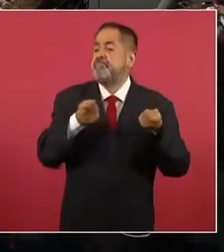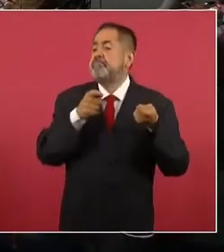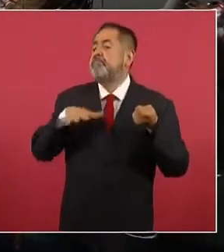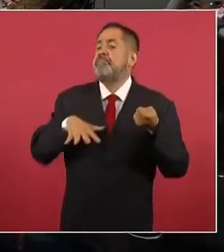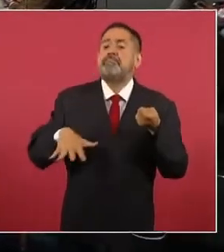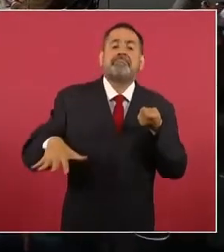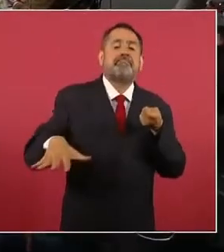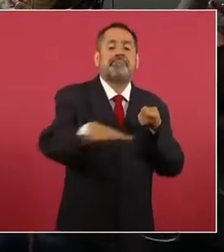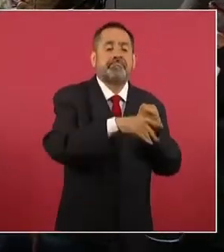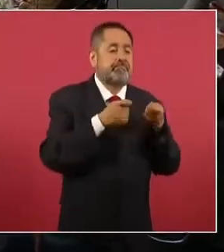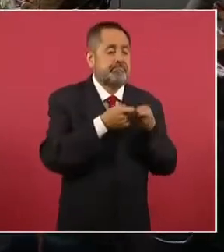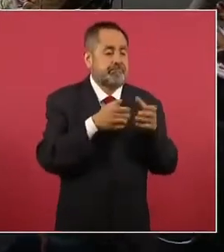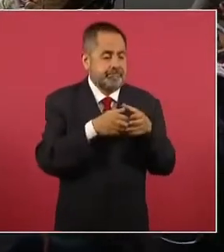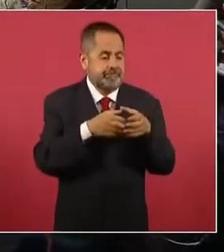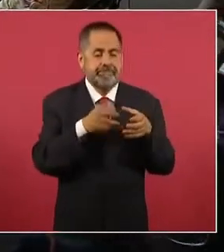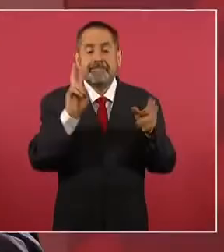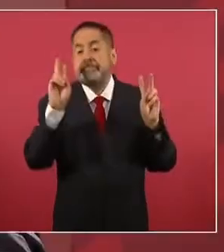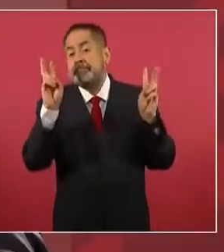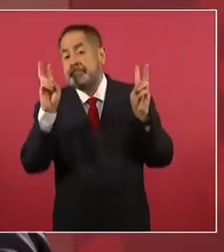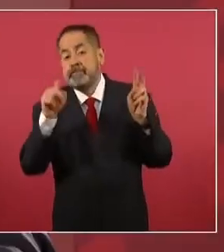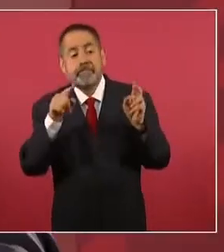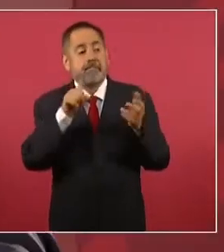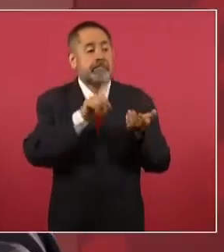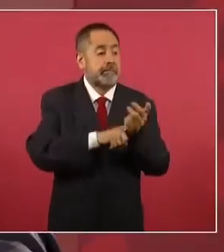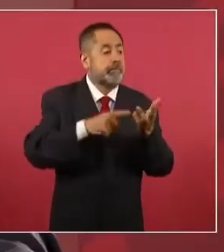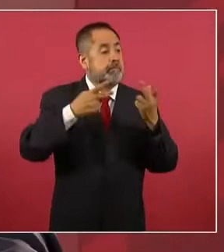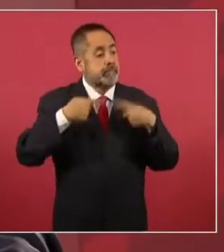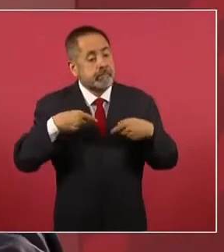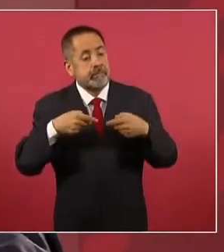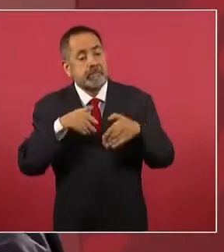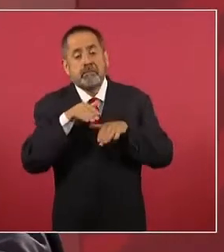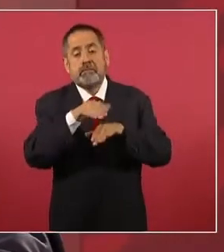llamada hombres de negocios,